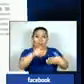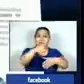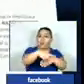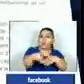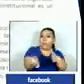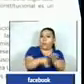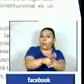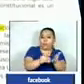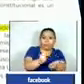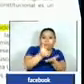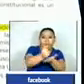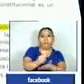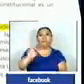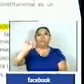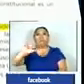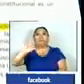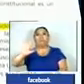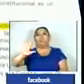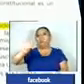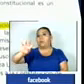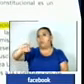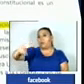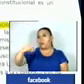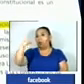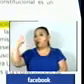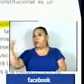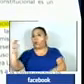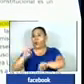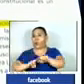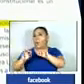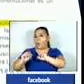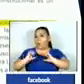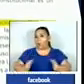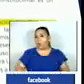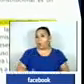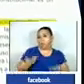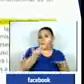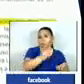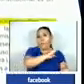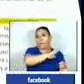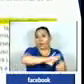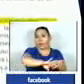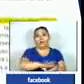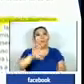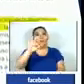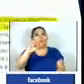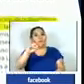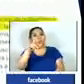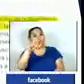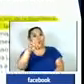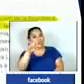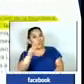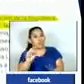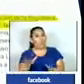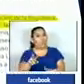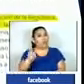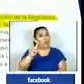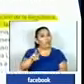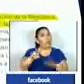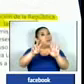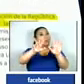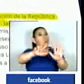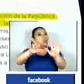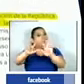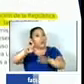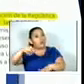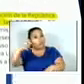asignaban 354 millones de dólares al gobierno para el pago del FODES por 288 millones, veteranos de